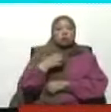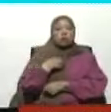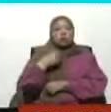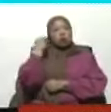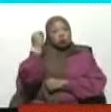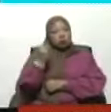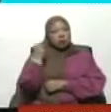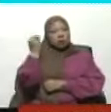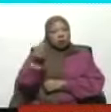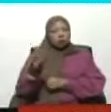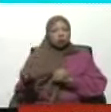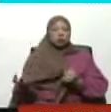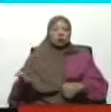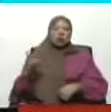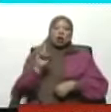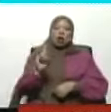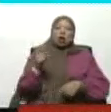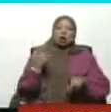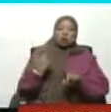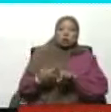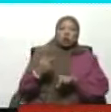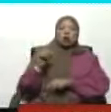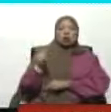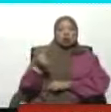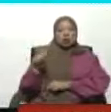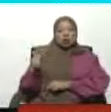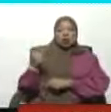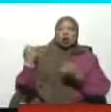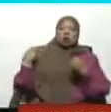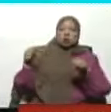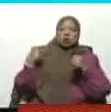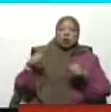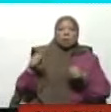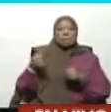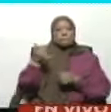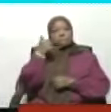cree. El 1x10 con la aplicación Benap,